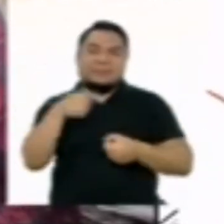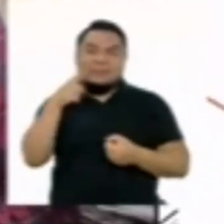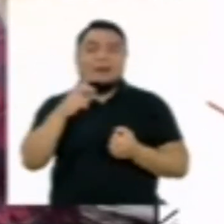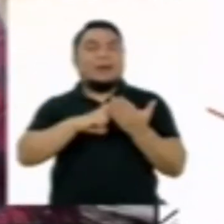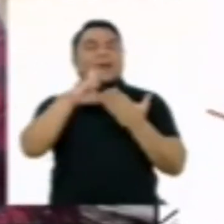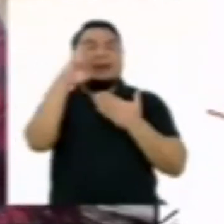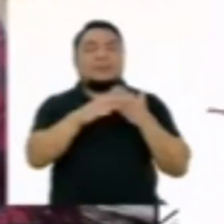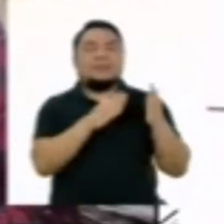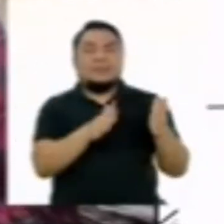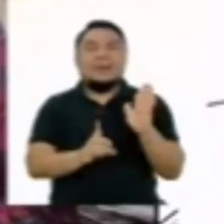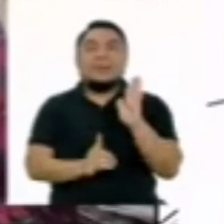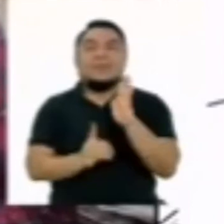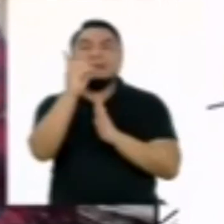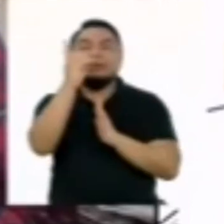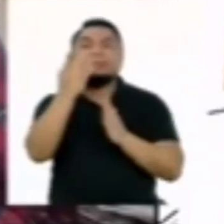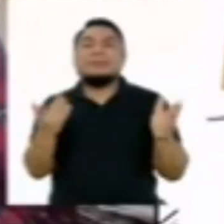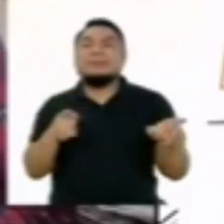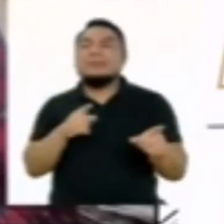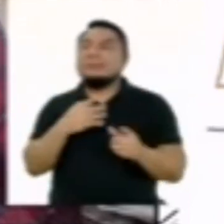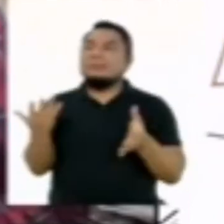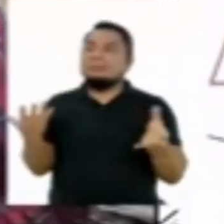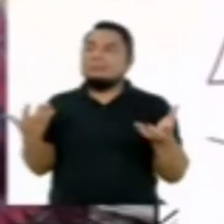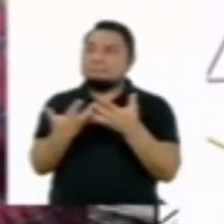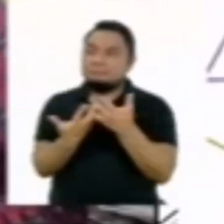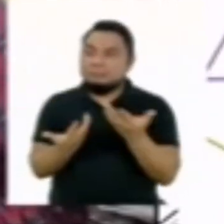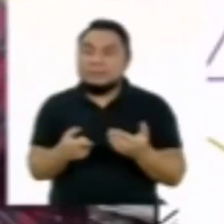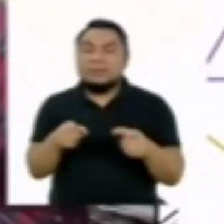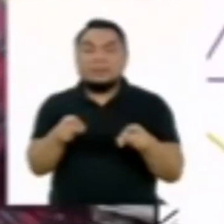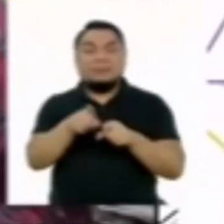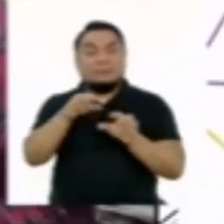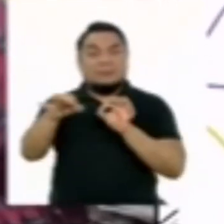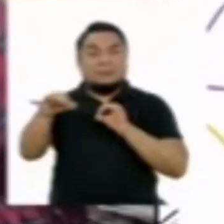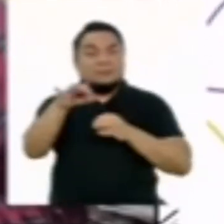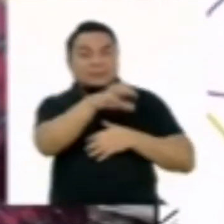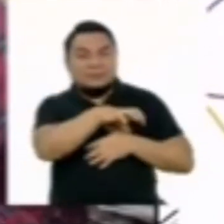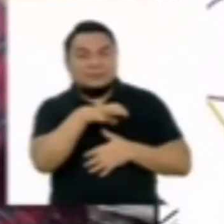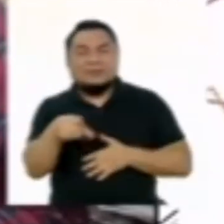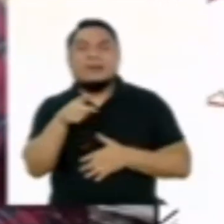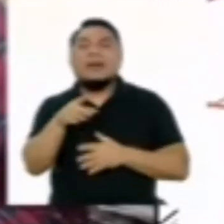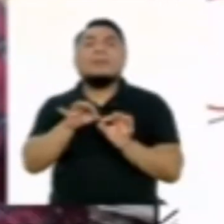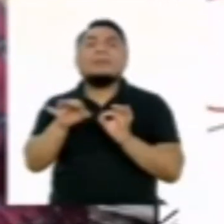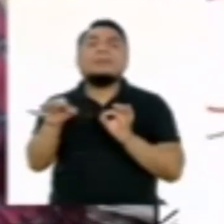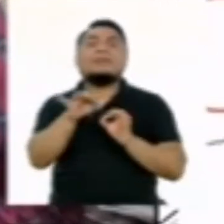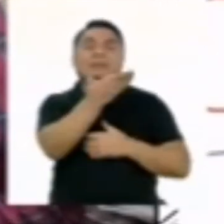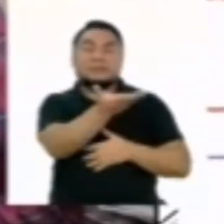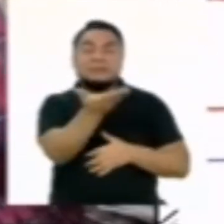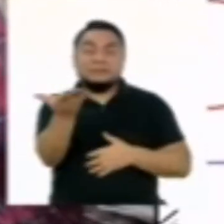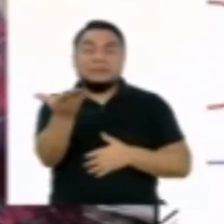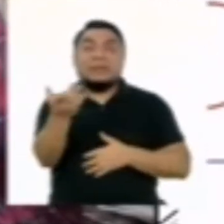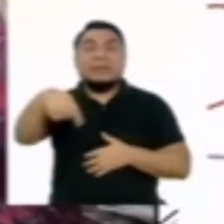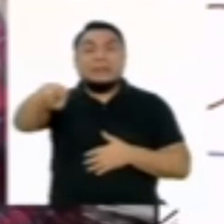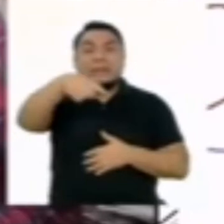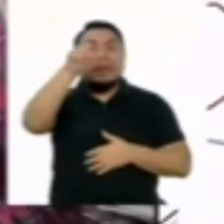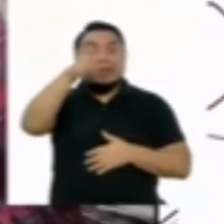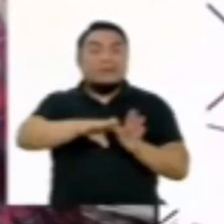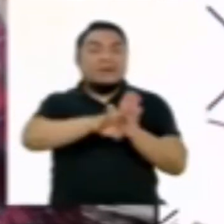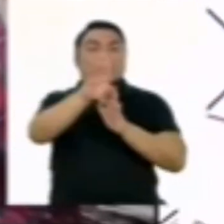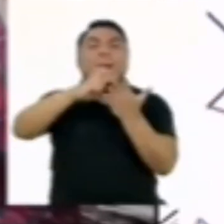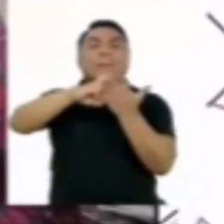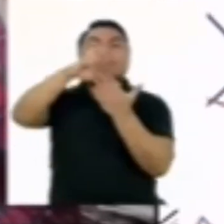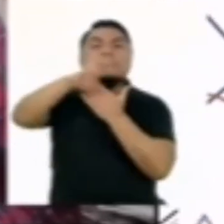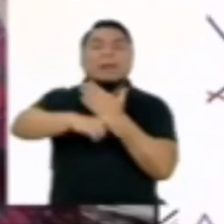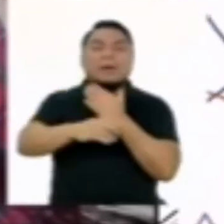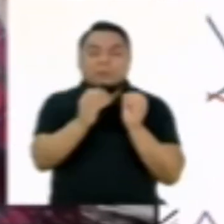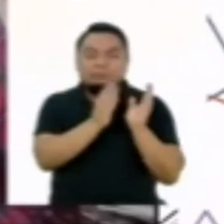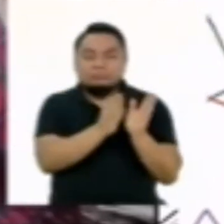los planes de desarrollo concertados. Tanto las regiones como las provincias tienen que desarrollar planes